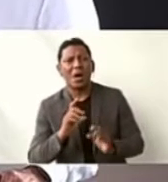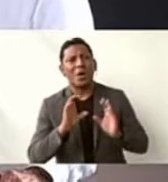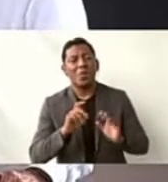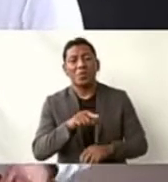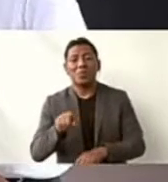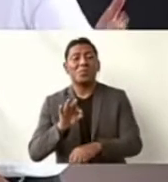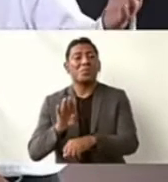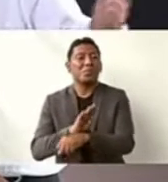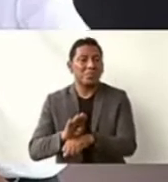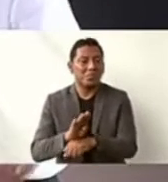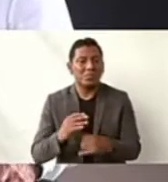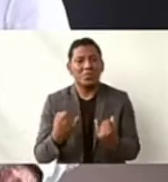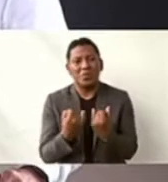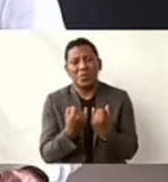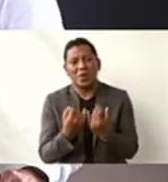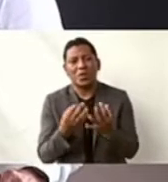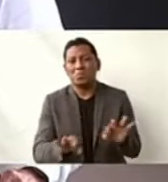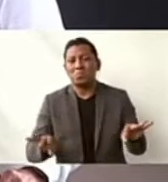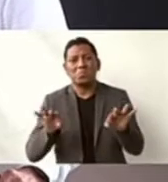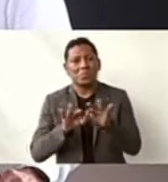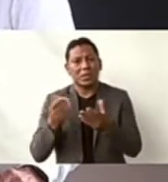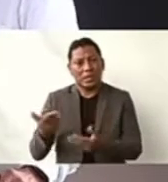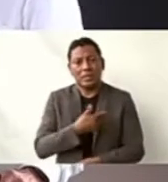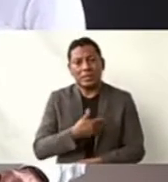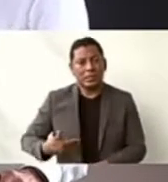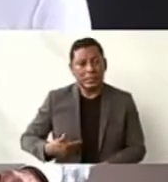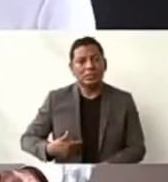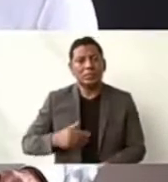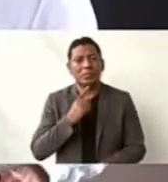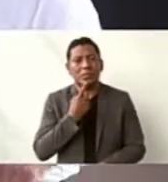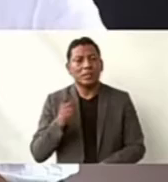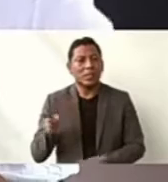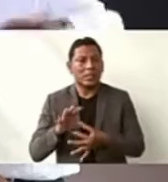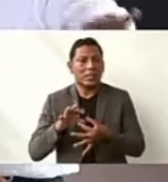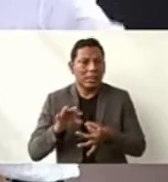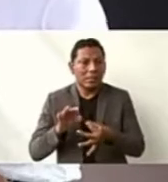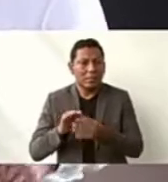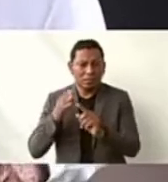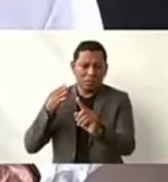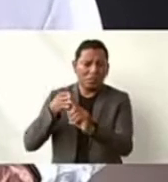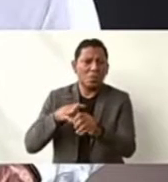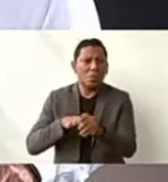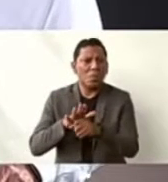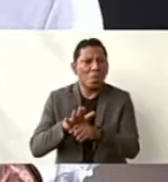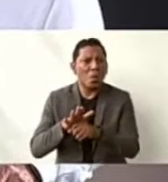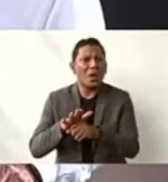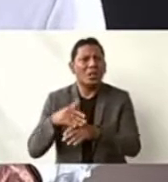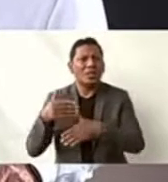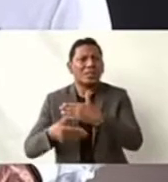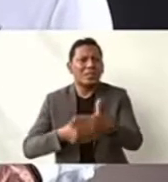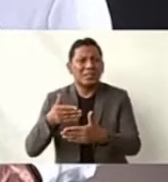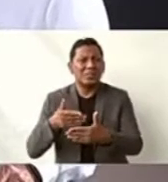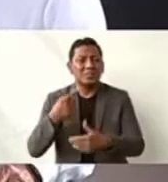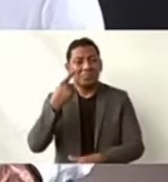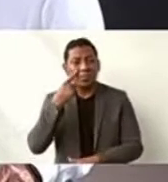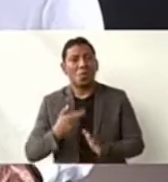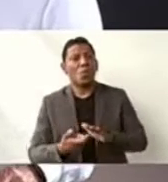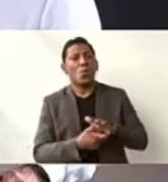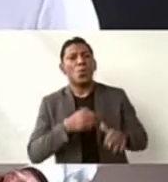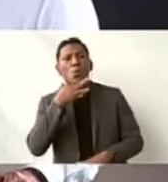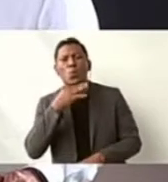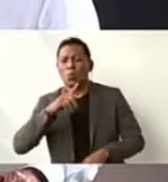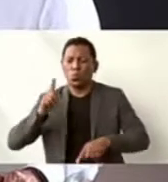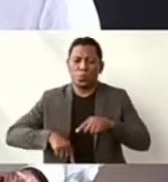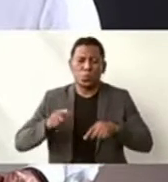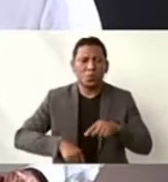y al final también algo que el presidente en los estrados en lo que se concentra es lograr erradicar la corrupción y asegurarse